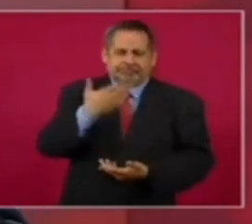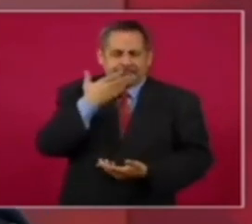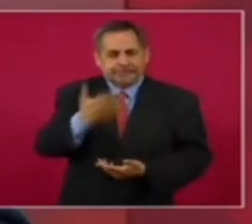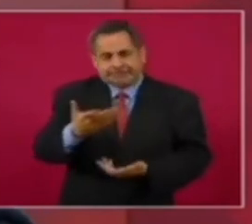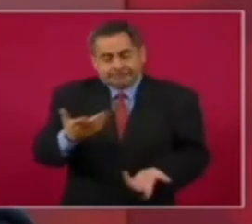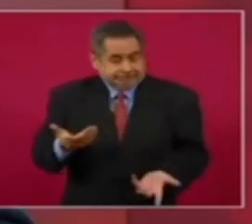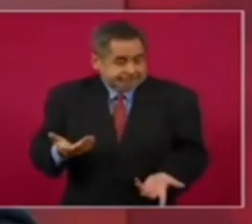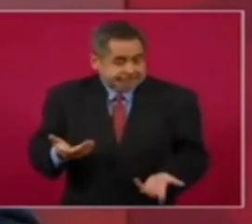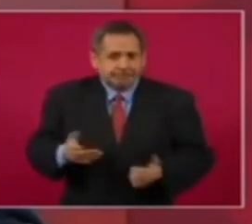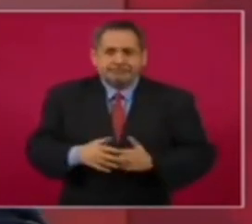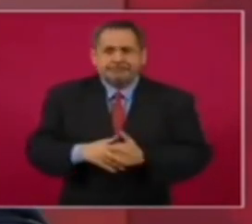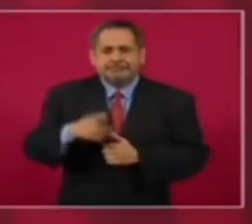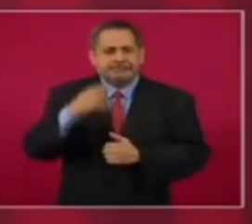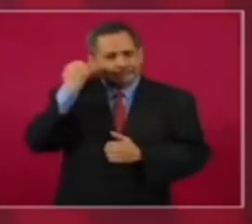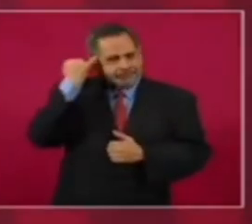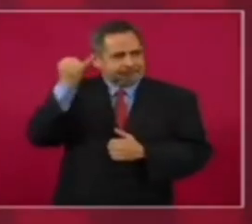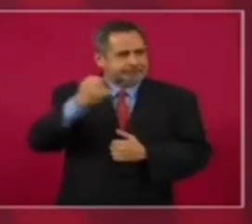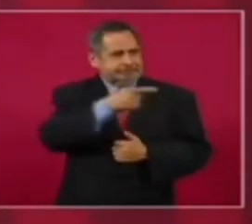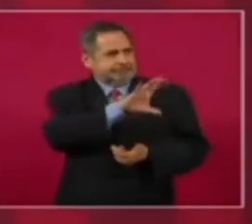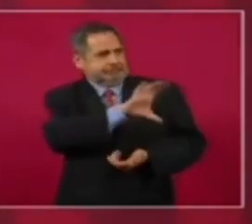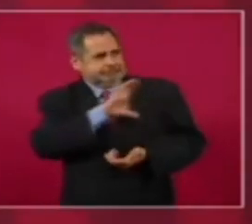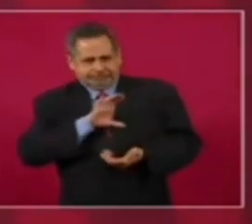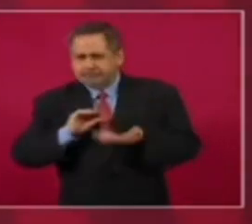Sí. Pues